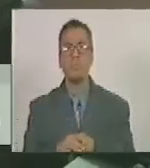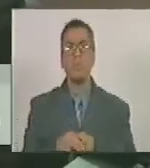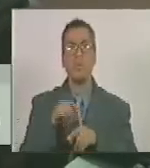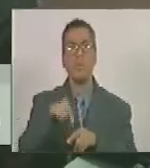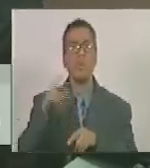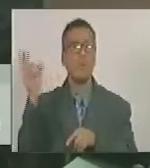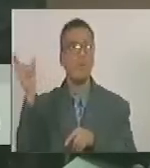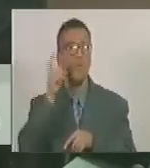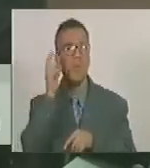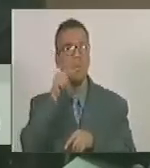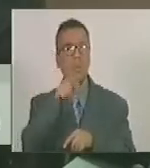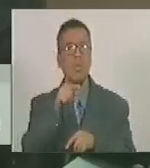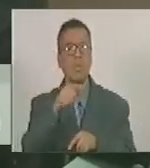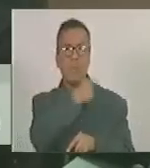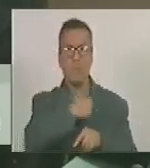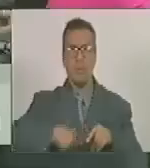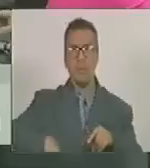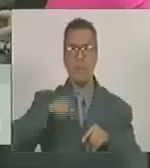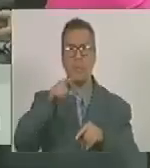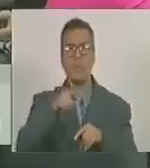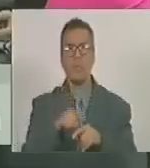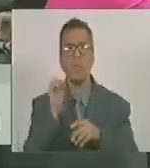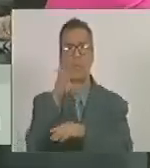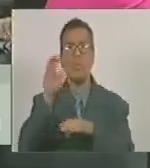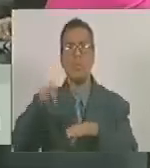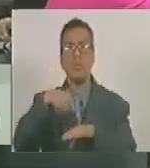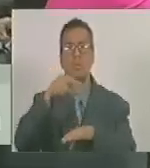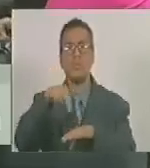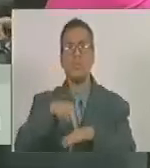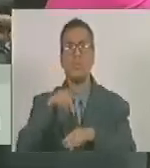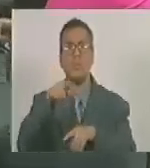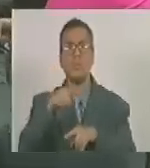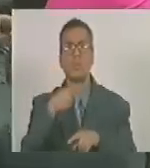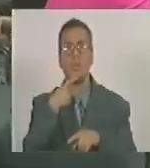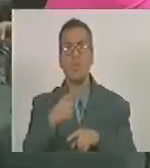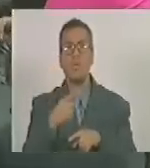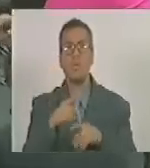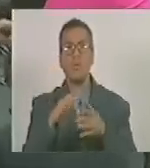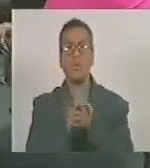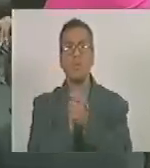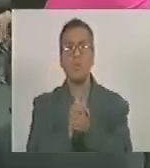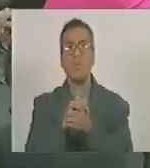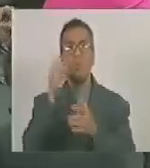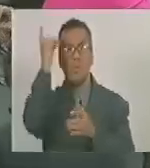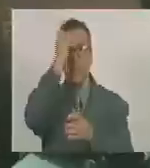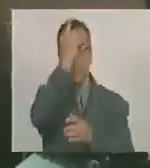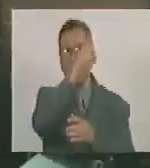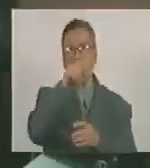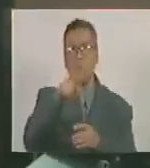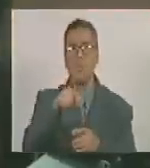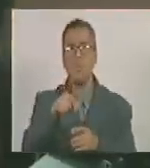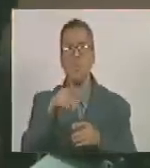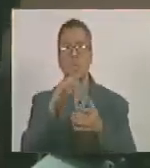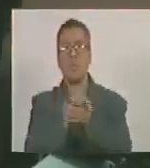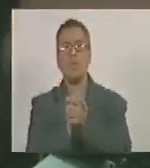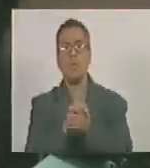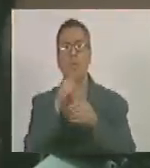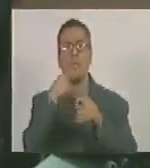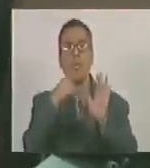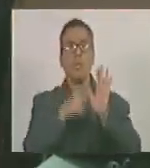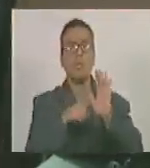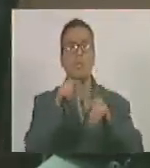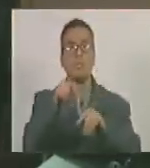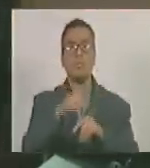dijo el propio presidente de la asamblea y lo dijo también el camarada Diosdado Cabello en el transcurso de estos días después del